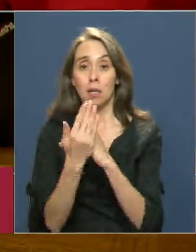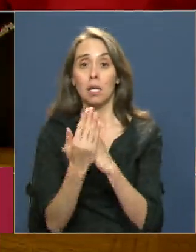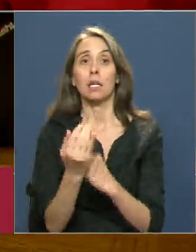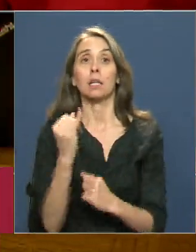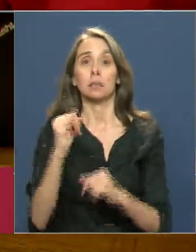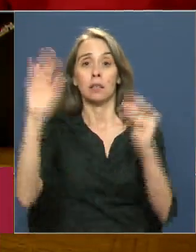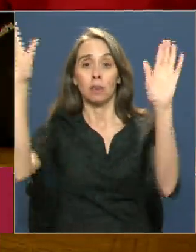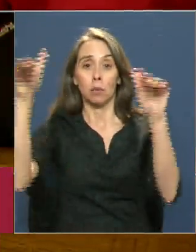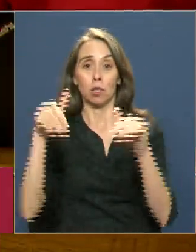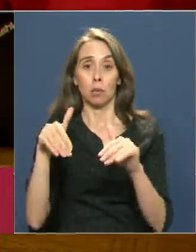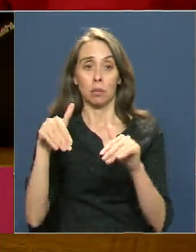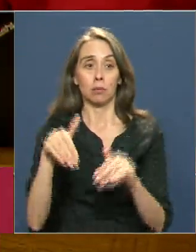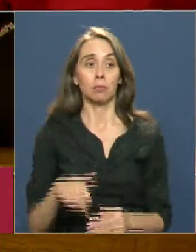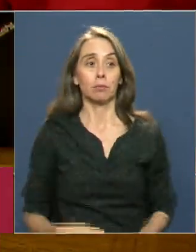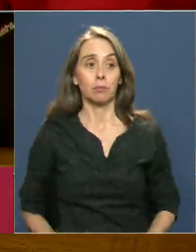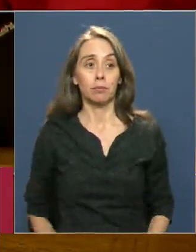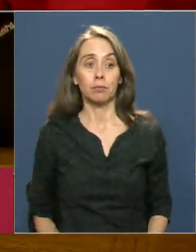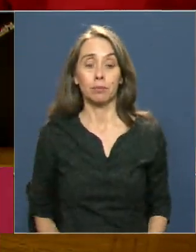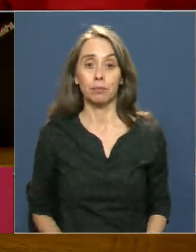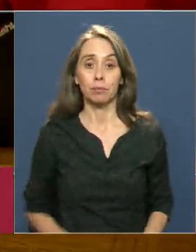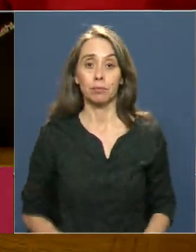a convocar.